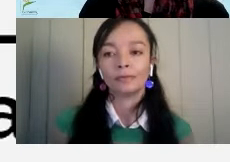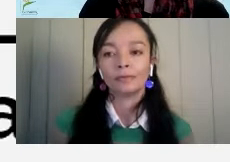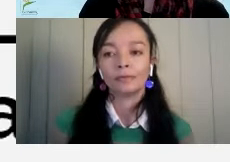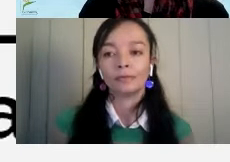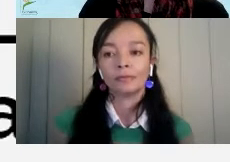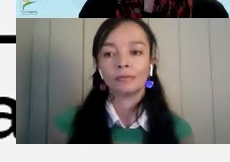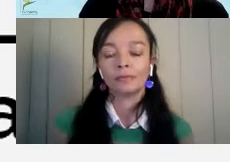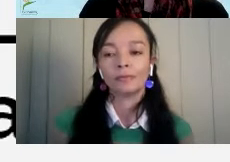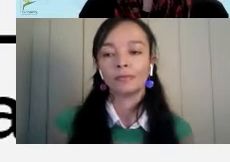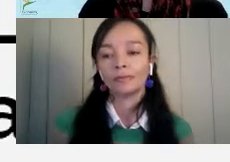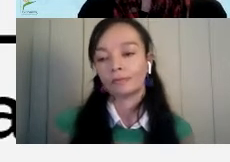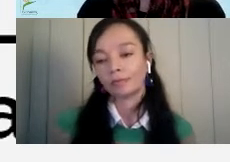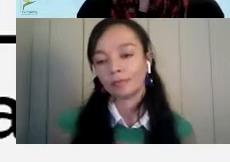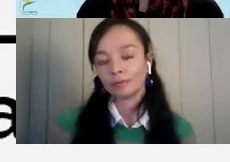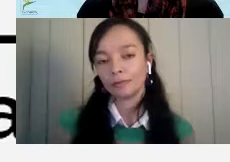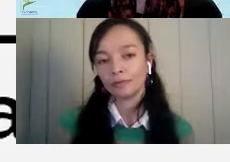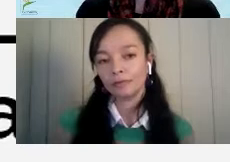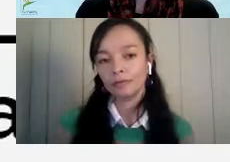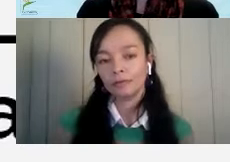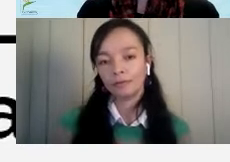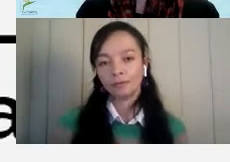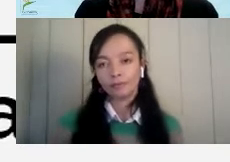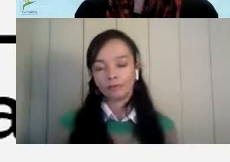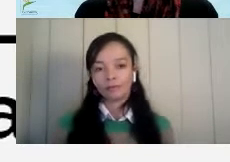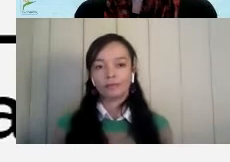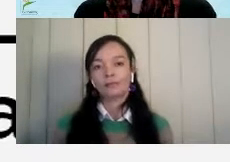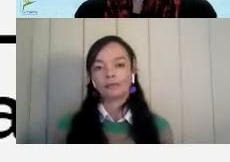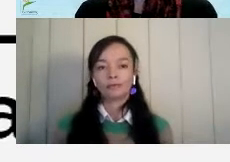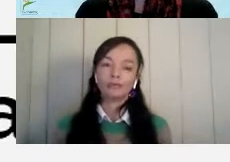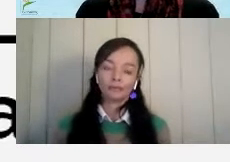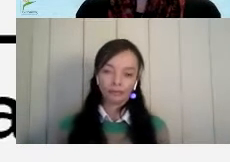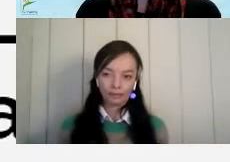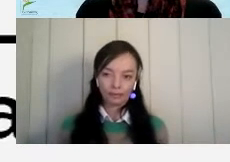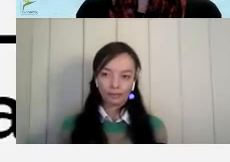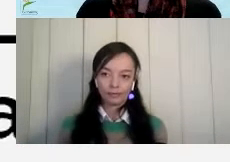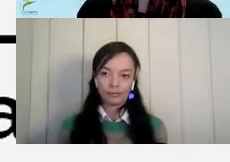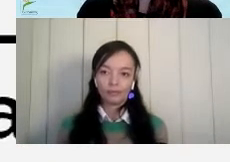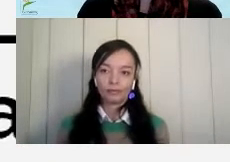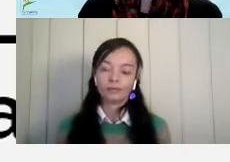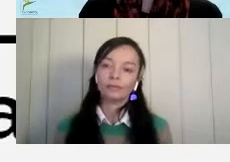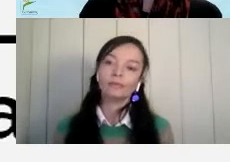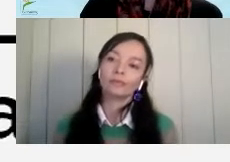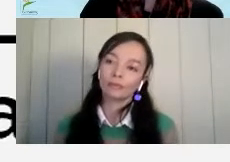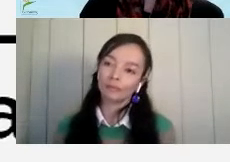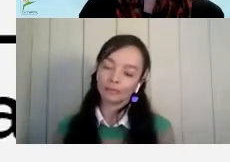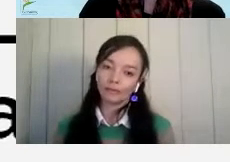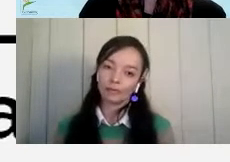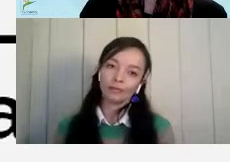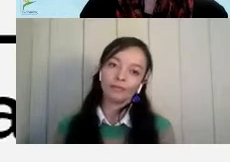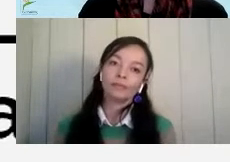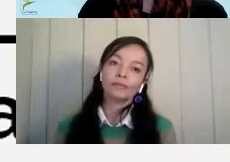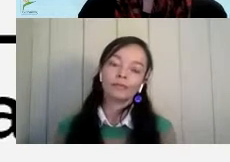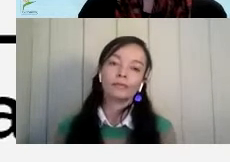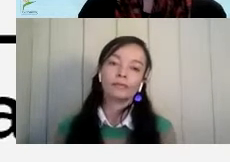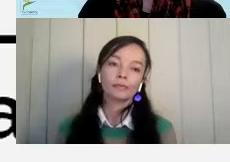señas. En primer lugar, hay mucha gente que piensa si enseñamos señas a los niños y están hablando por